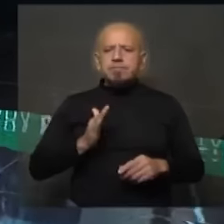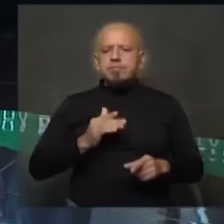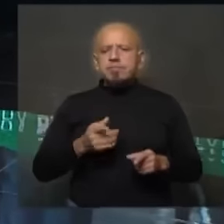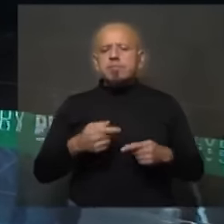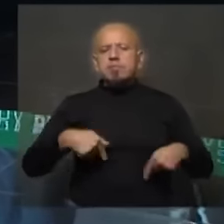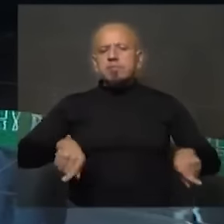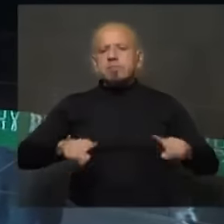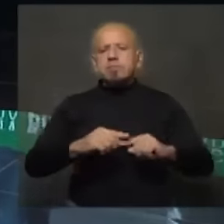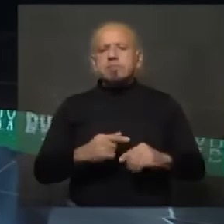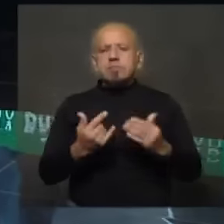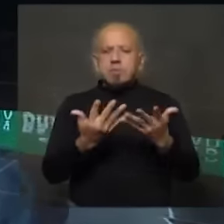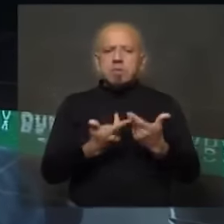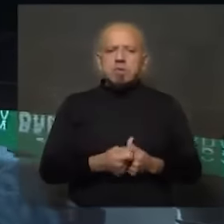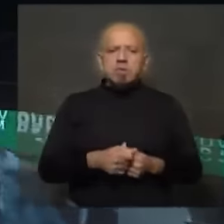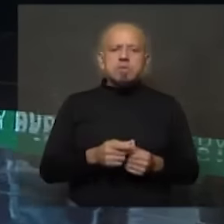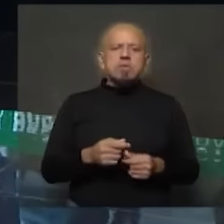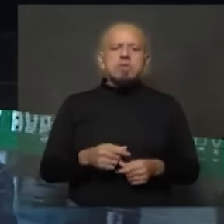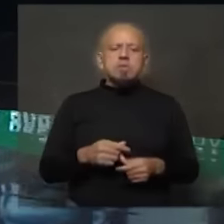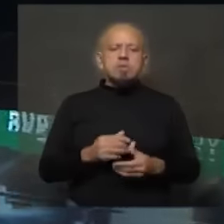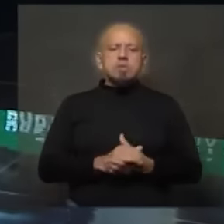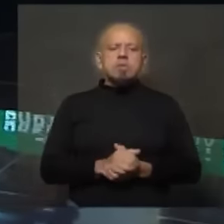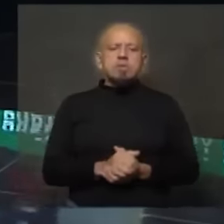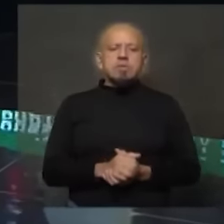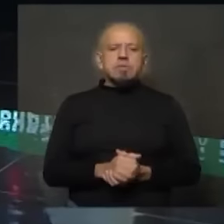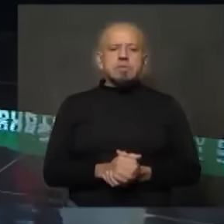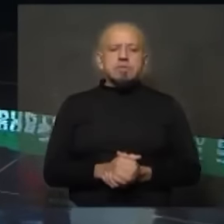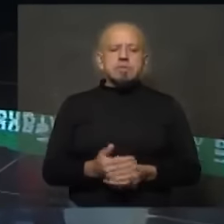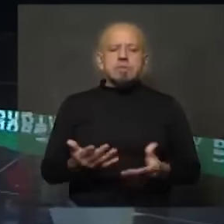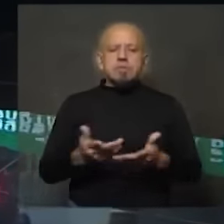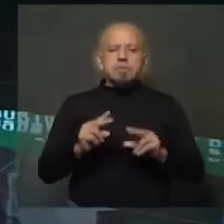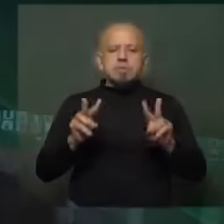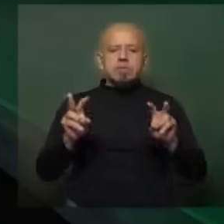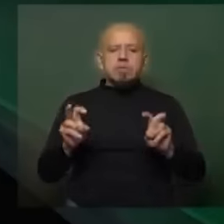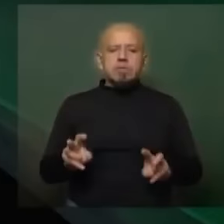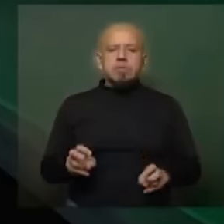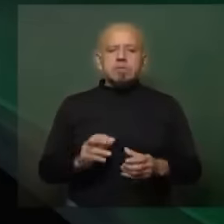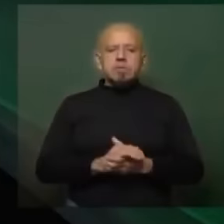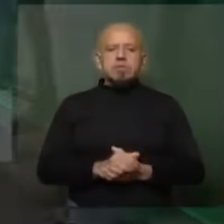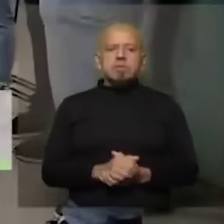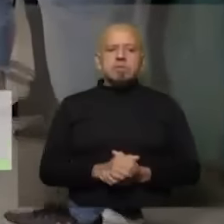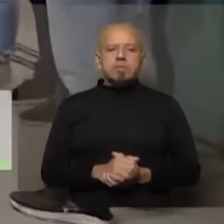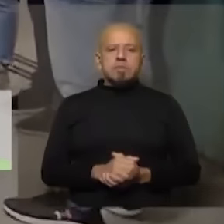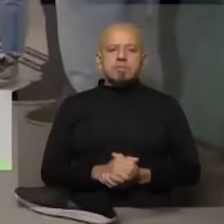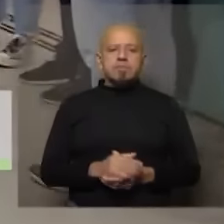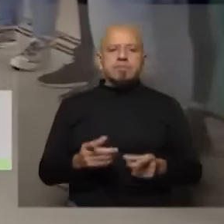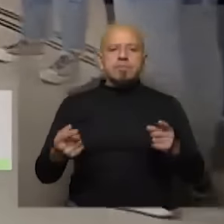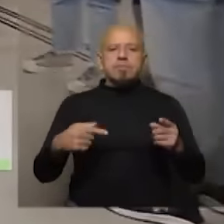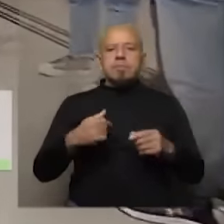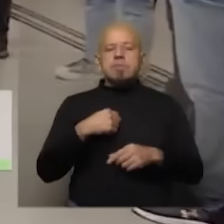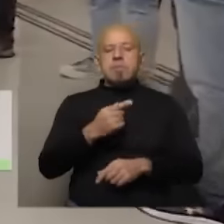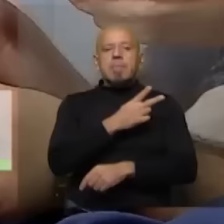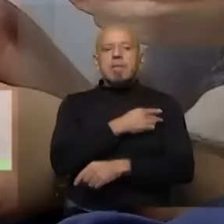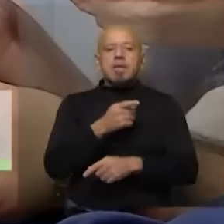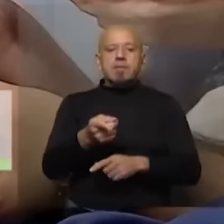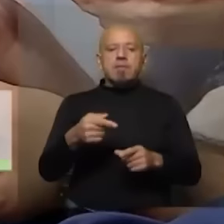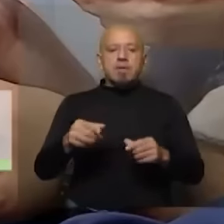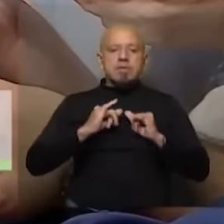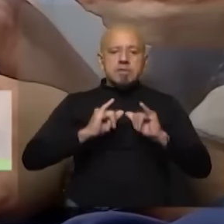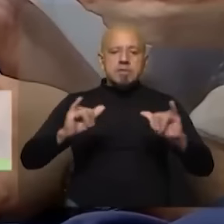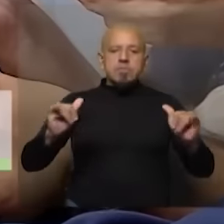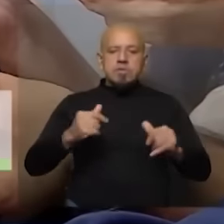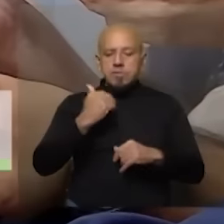de crimen organizado. Quedó planteado el tema principal de hoy. Repasamos además los titulares. Francisco Leñani, jefe de campaña del precandidato